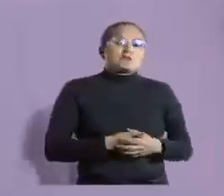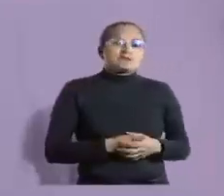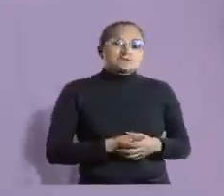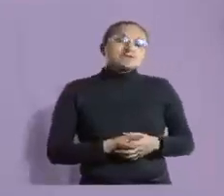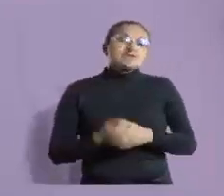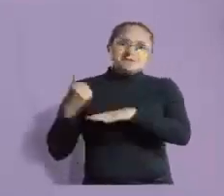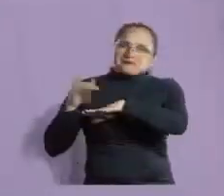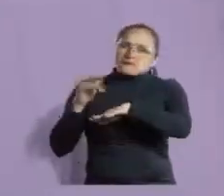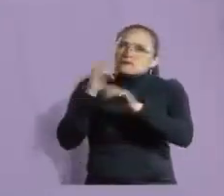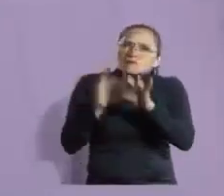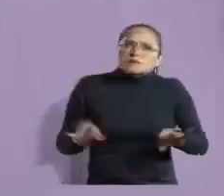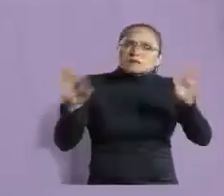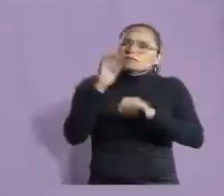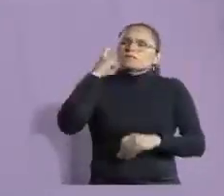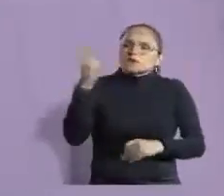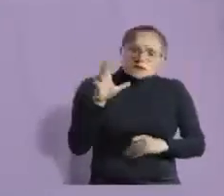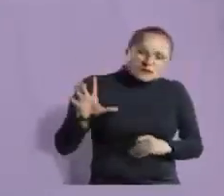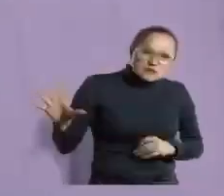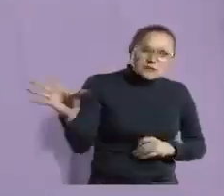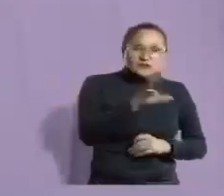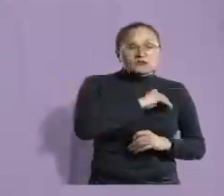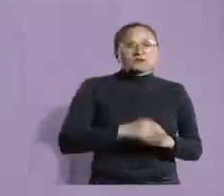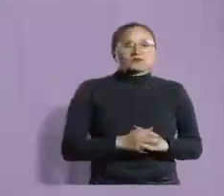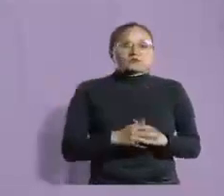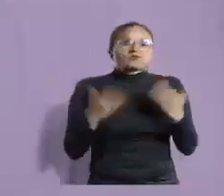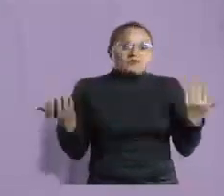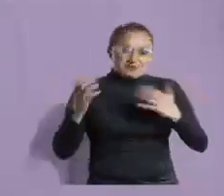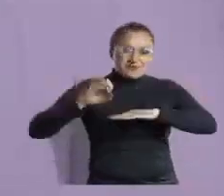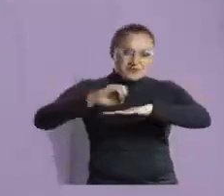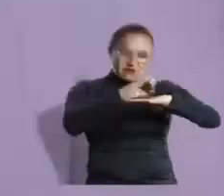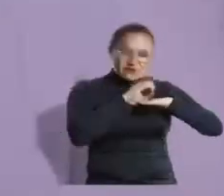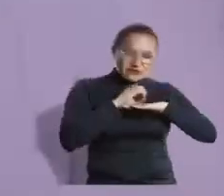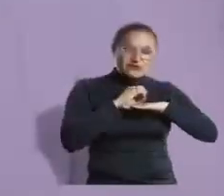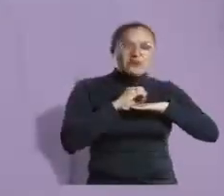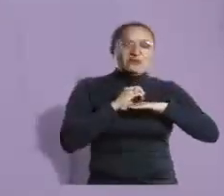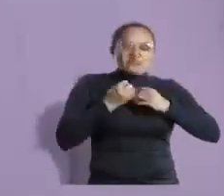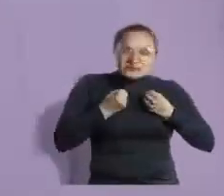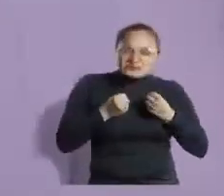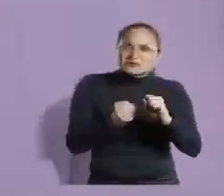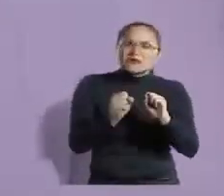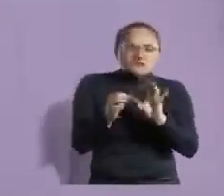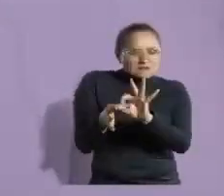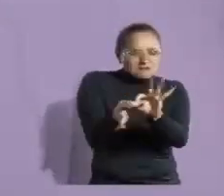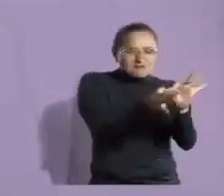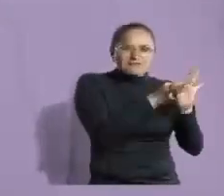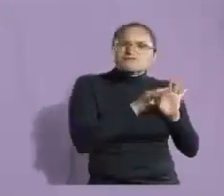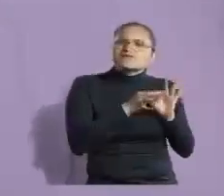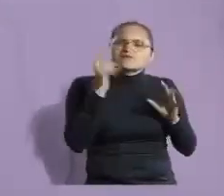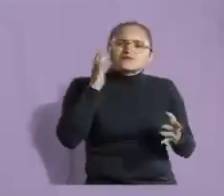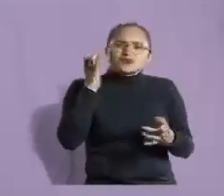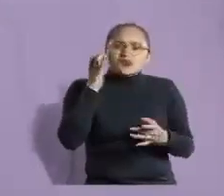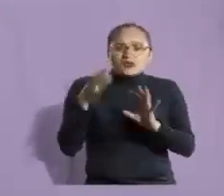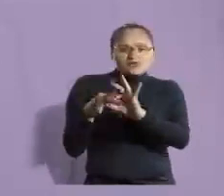llamado es a buscarlo a todos el esfuerzo también de las organizaciones y el esfuerzo de podernos unir es a limar